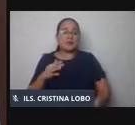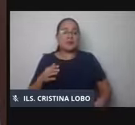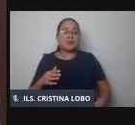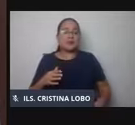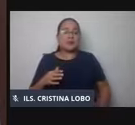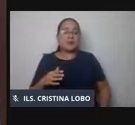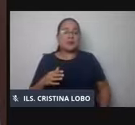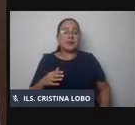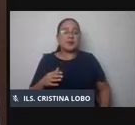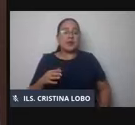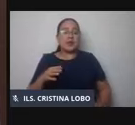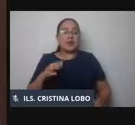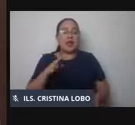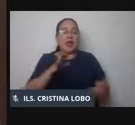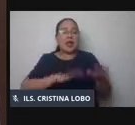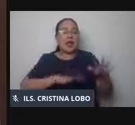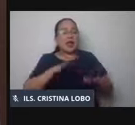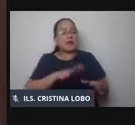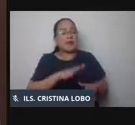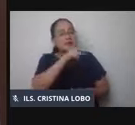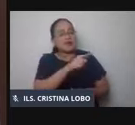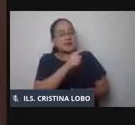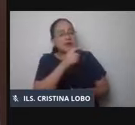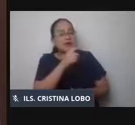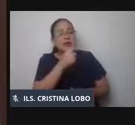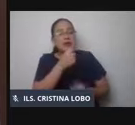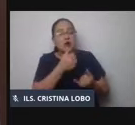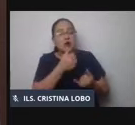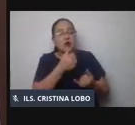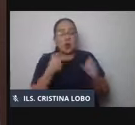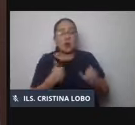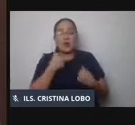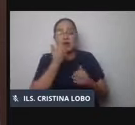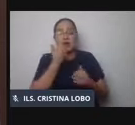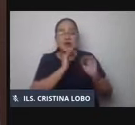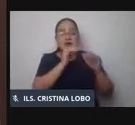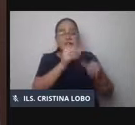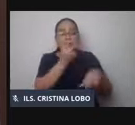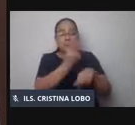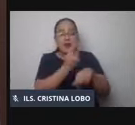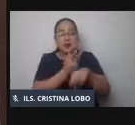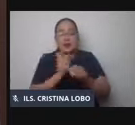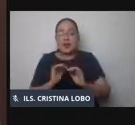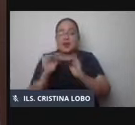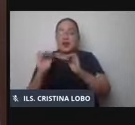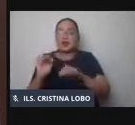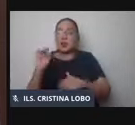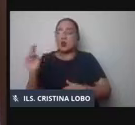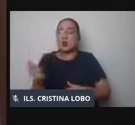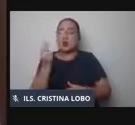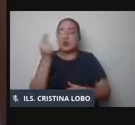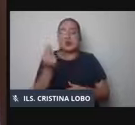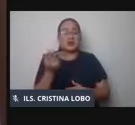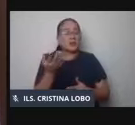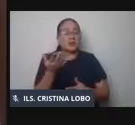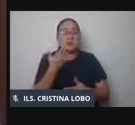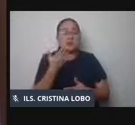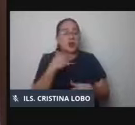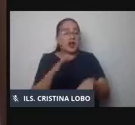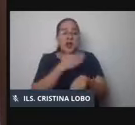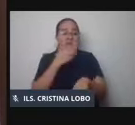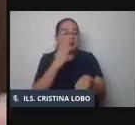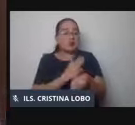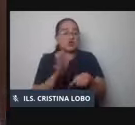que no aprobaron para un nivel superior o para un nivel preparatoria, ¿no? Bueno, pues traen un fuerte sentimiento de culpa que se acompaña,